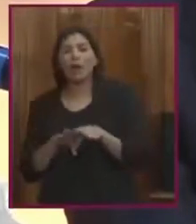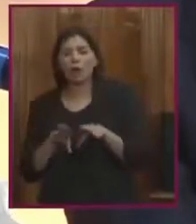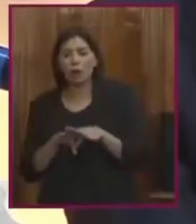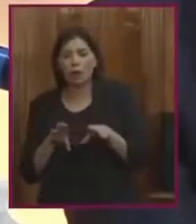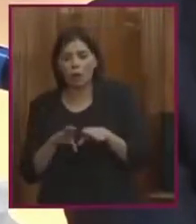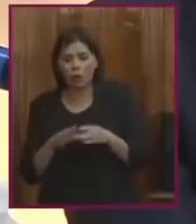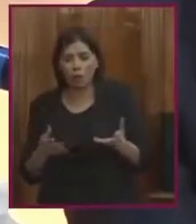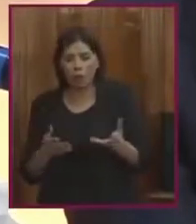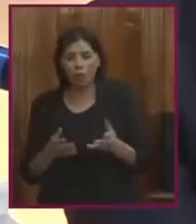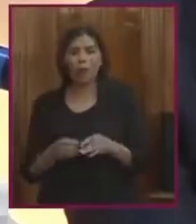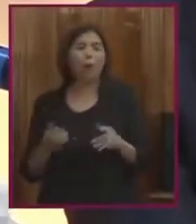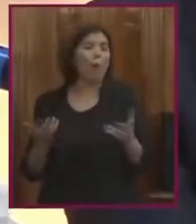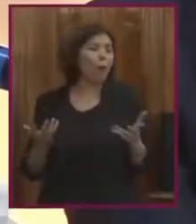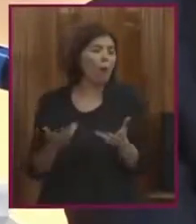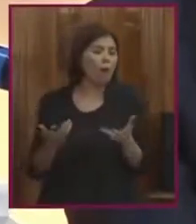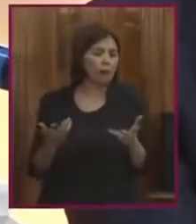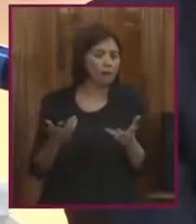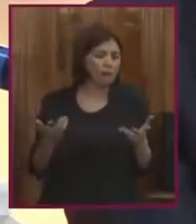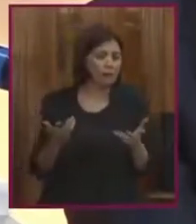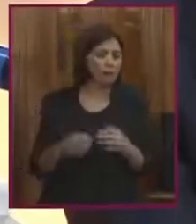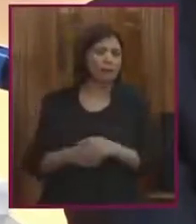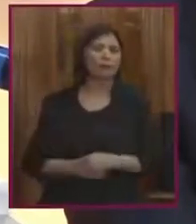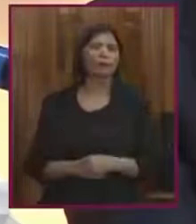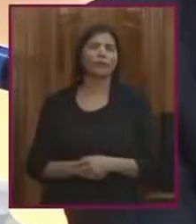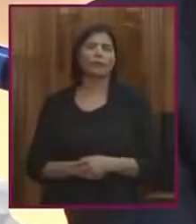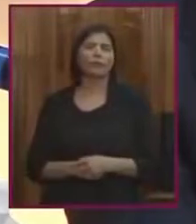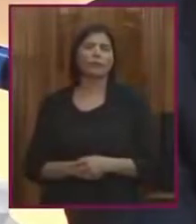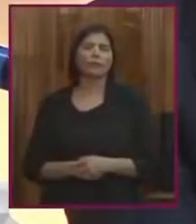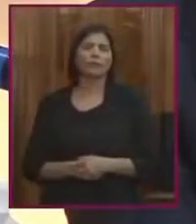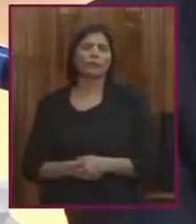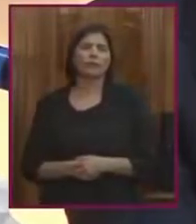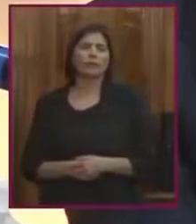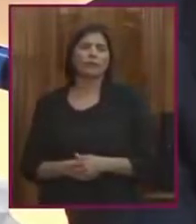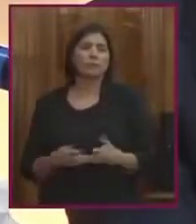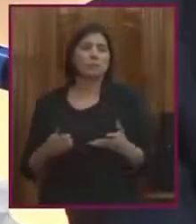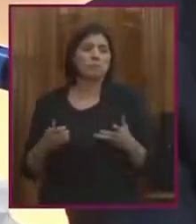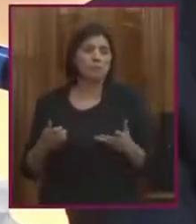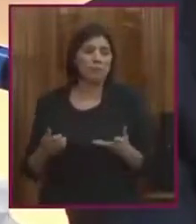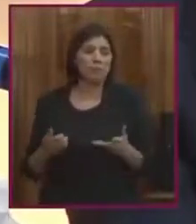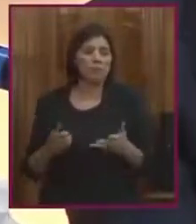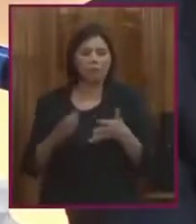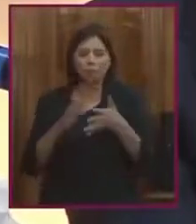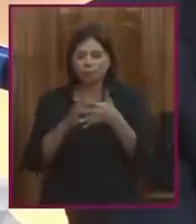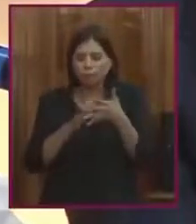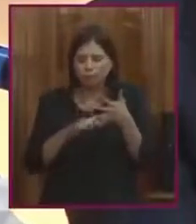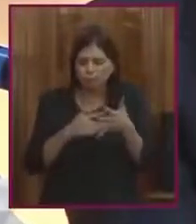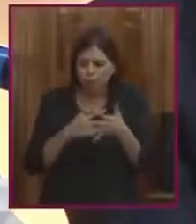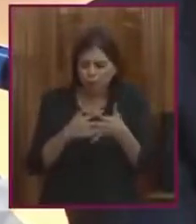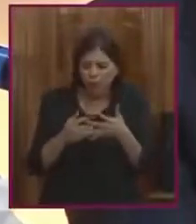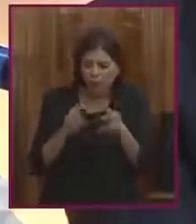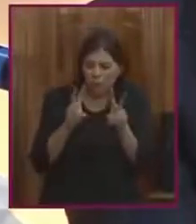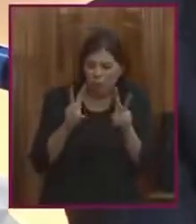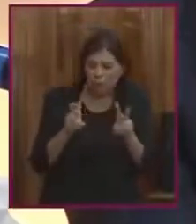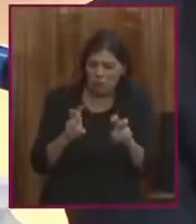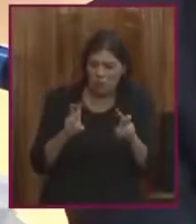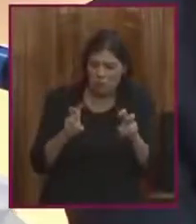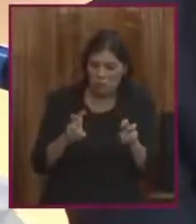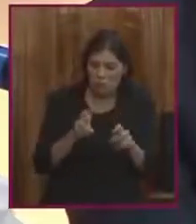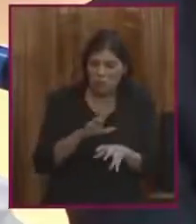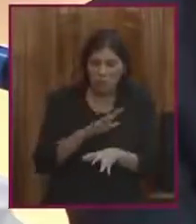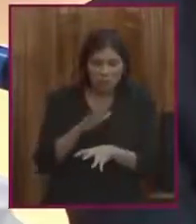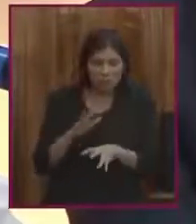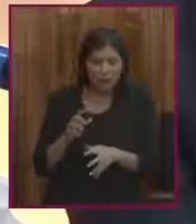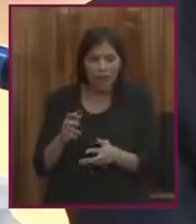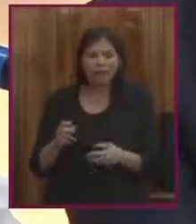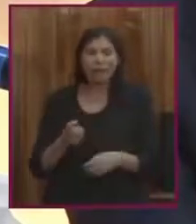puede realizar, cuál es la condición de la combinación entre mallas curriculares generales, porque esa es la